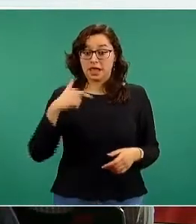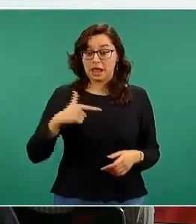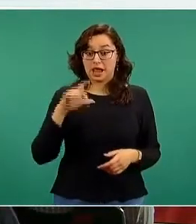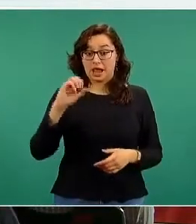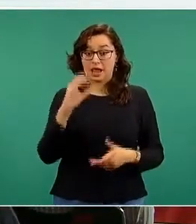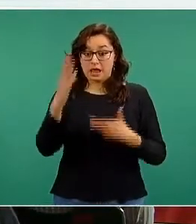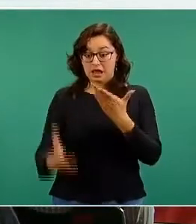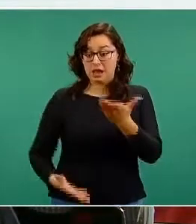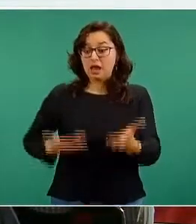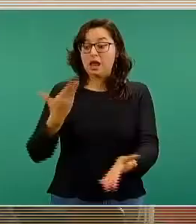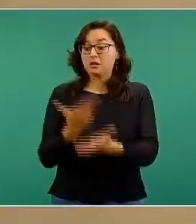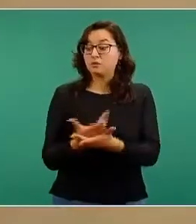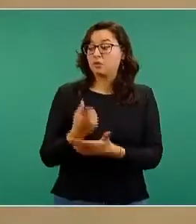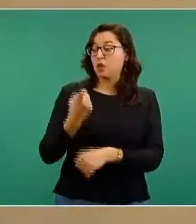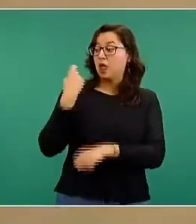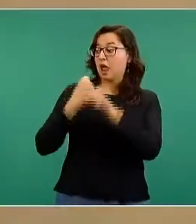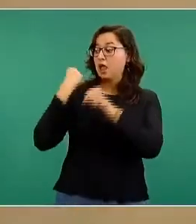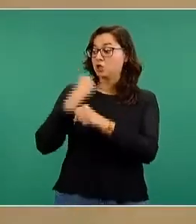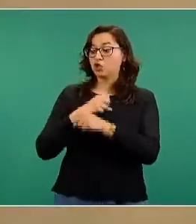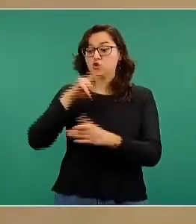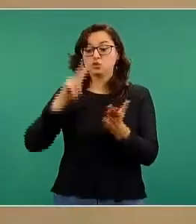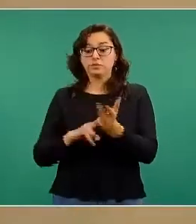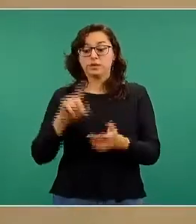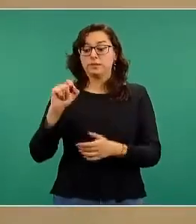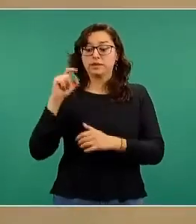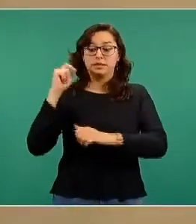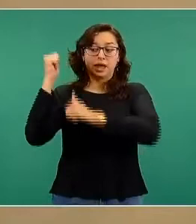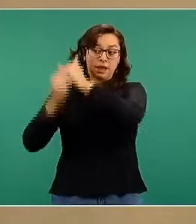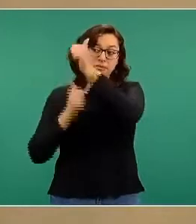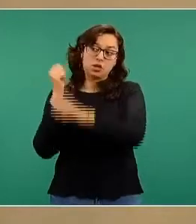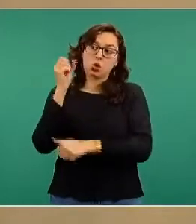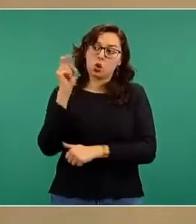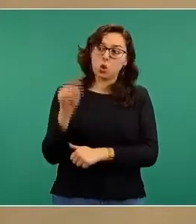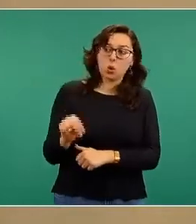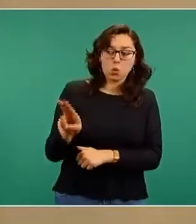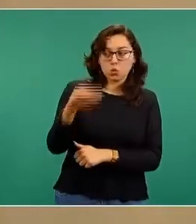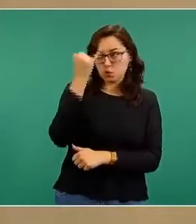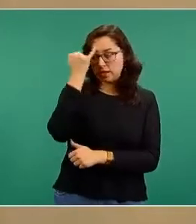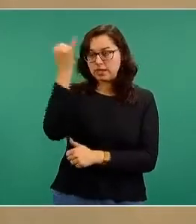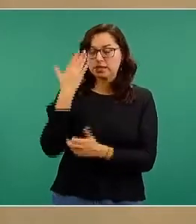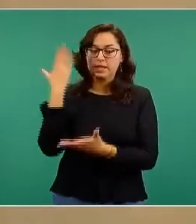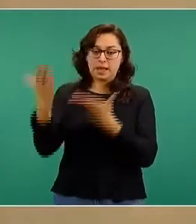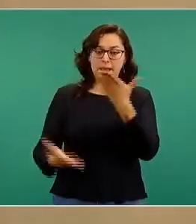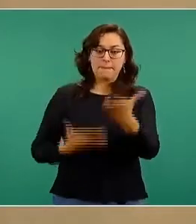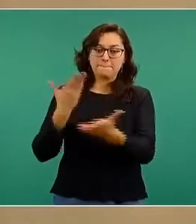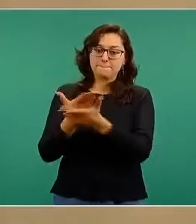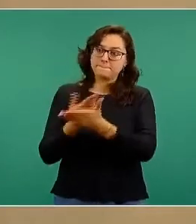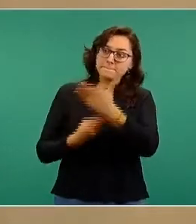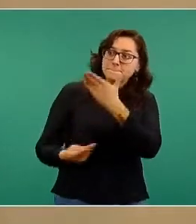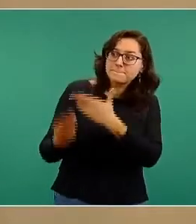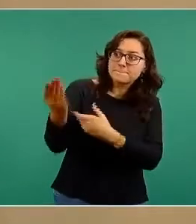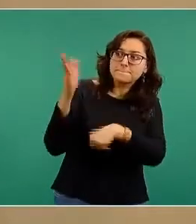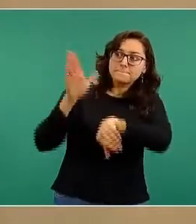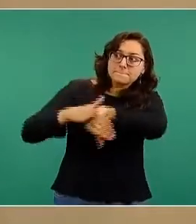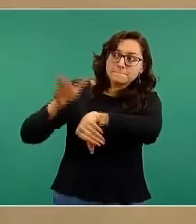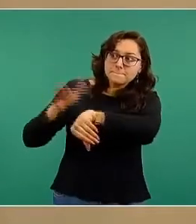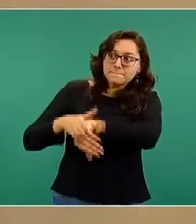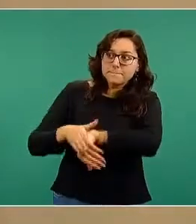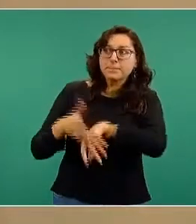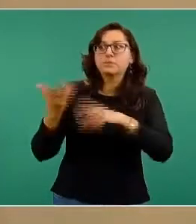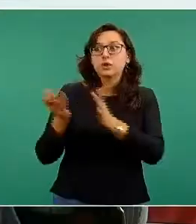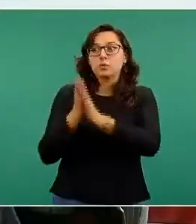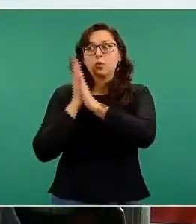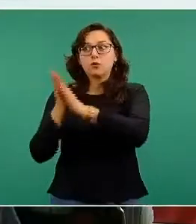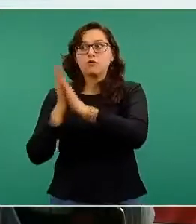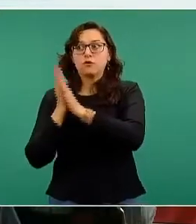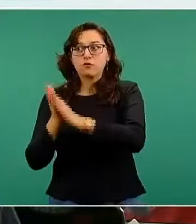abril de 2020 presentó una iniciativa a la Organización de Naciones Unidas haciendo un llamado para